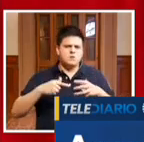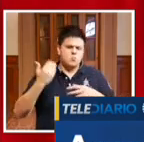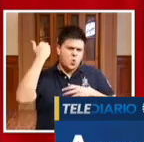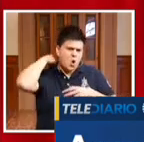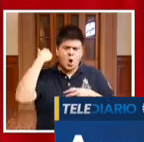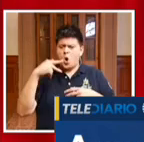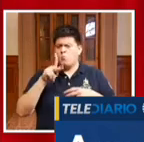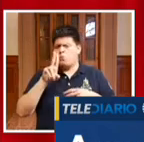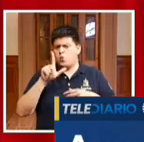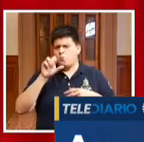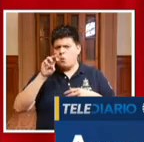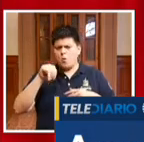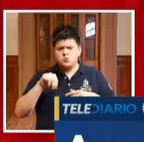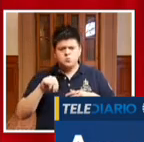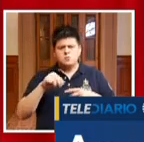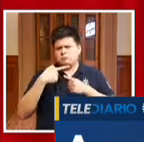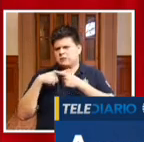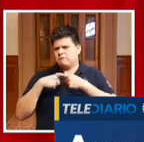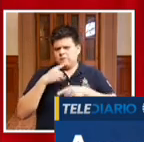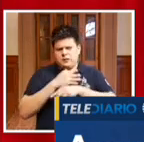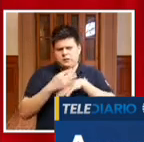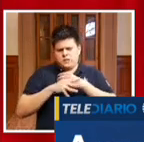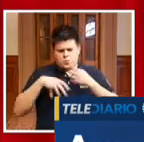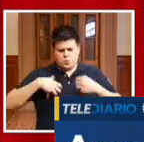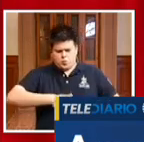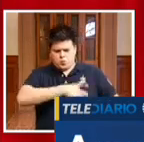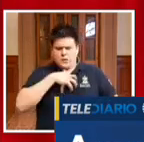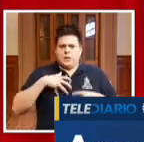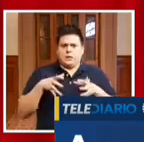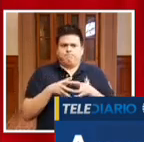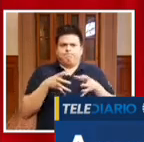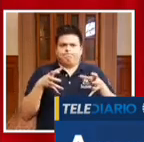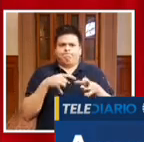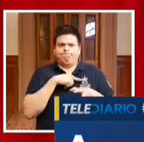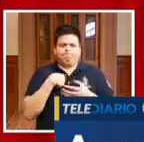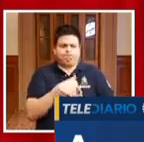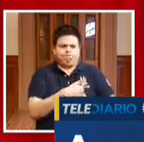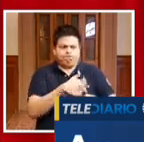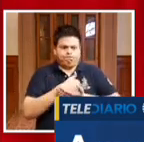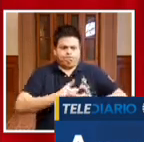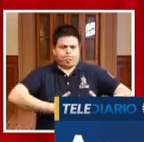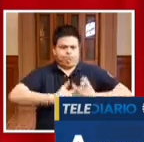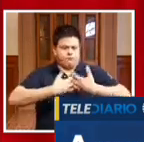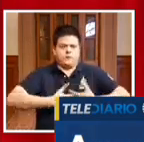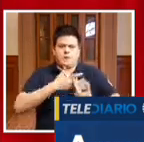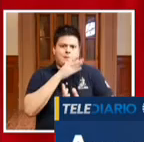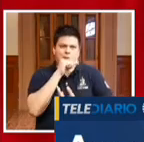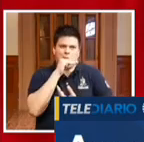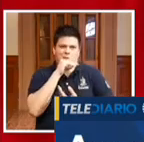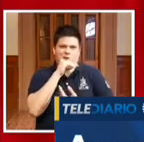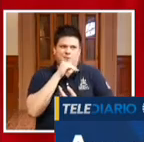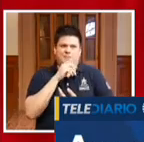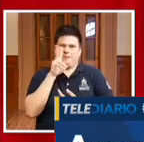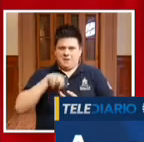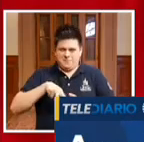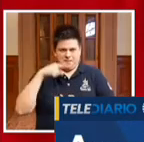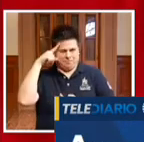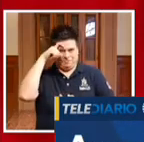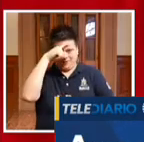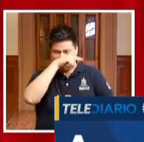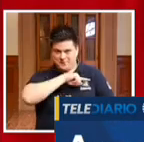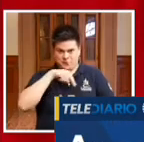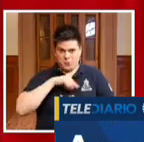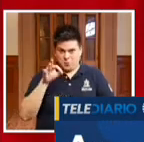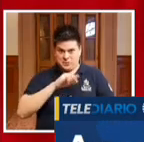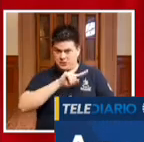órganos estén inflamados y difícilmente puedan responder. Si nos llegan en estas etapas, difícilmente vamos a poder ayudar de